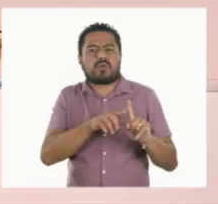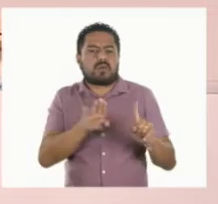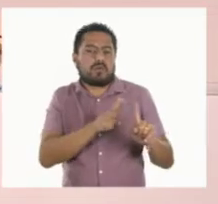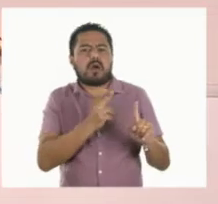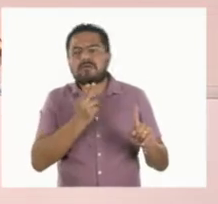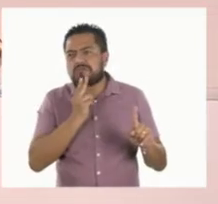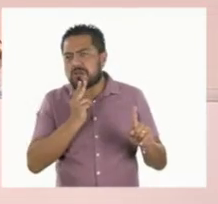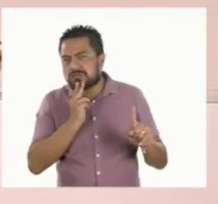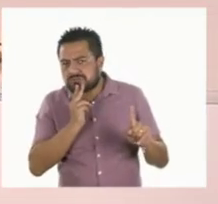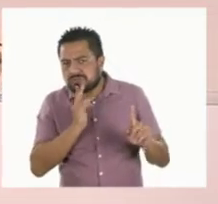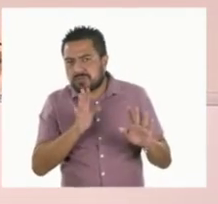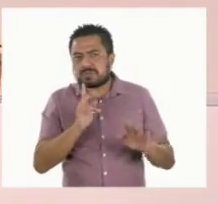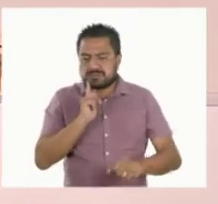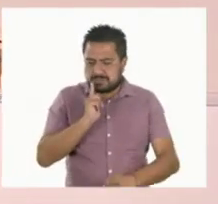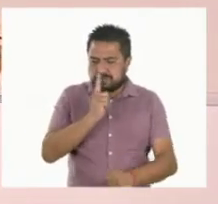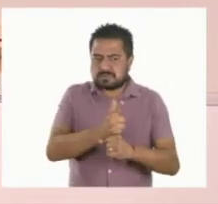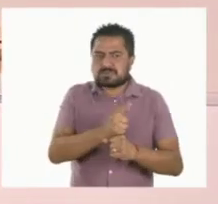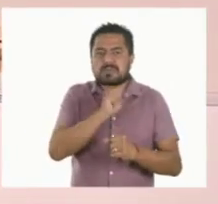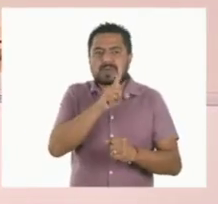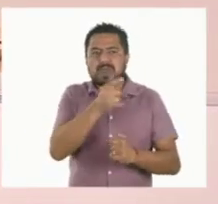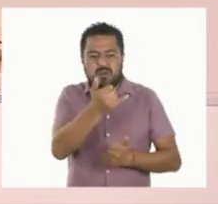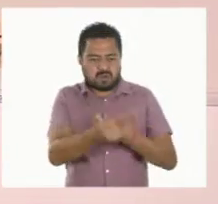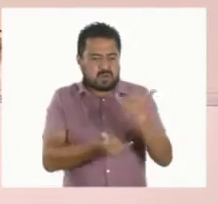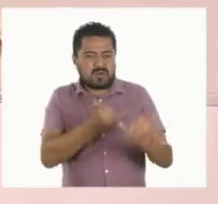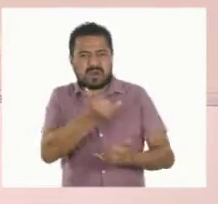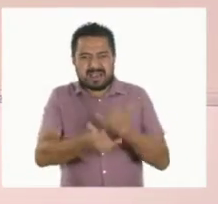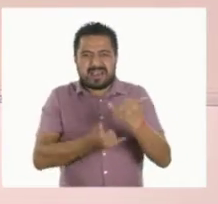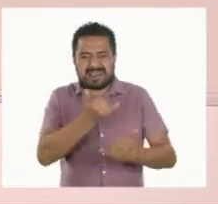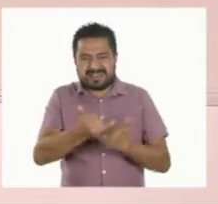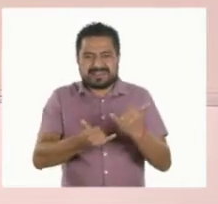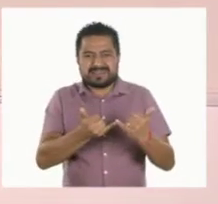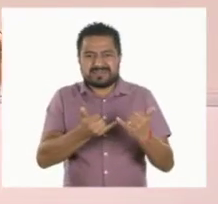funcionan. Vimos lo que son los juegos